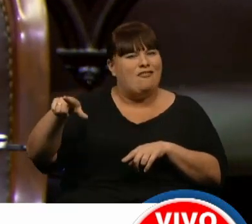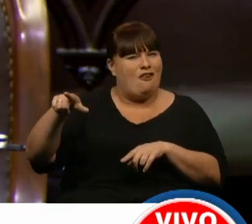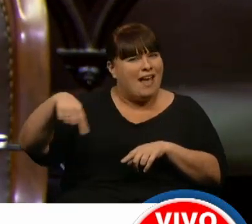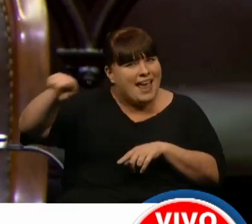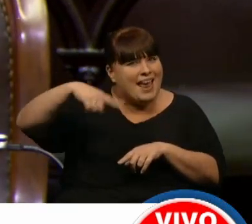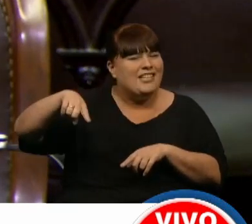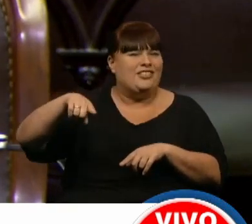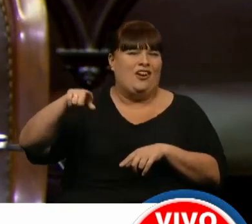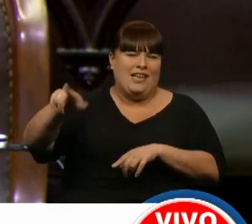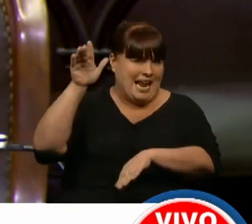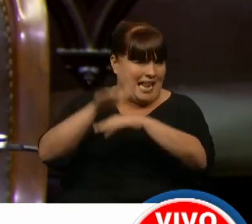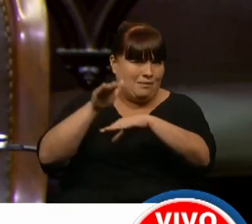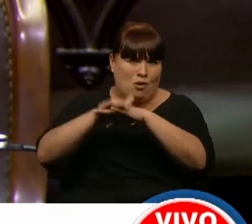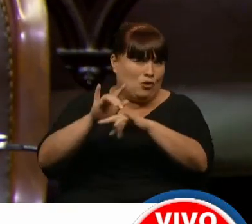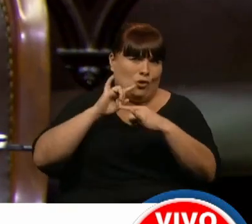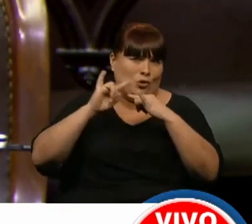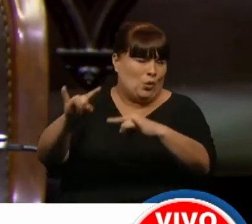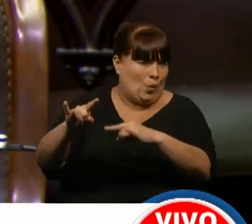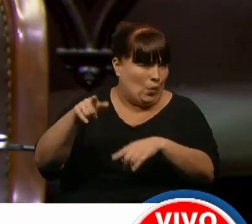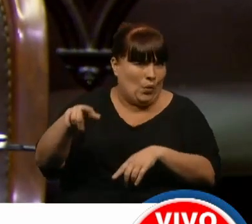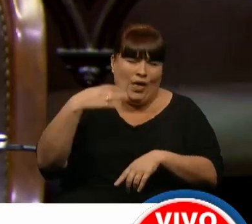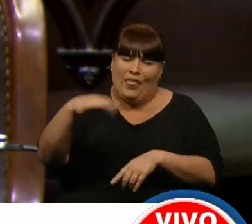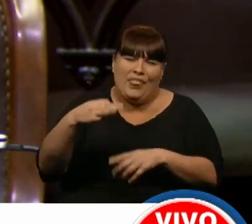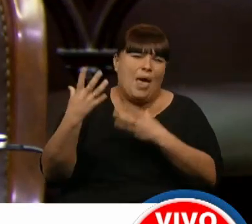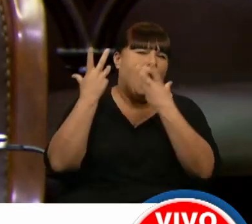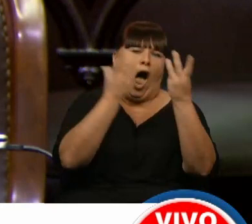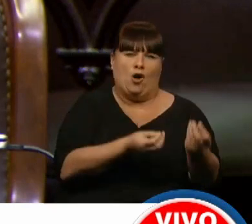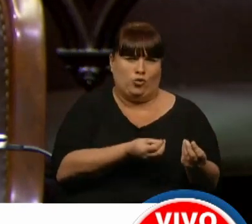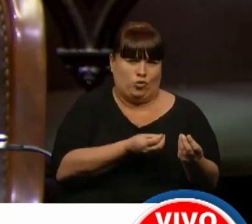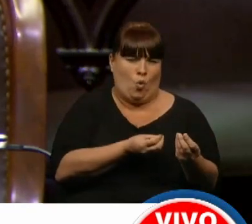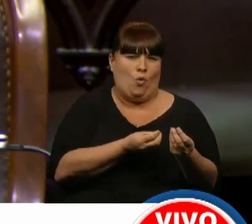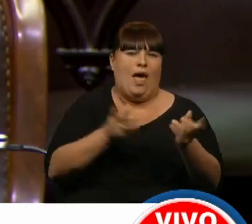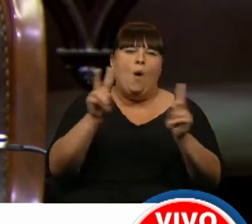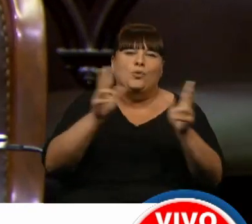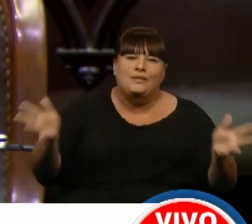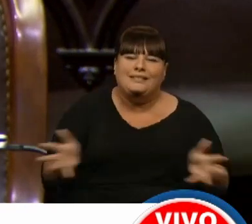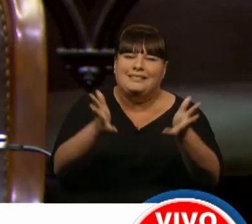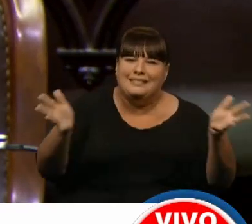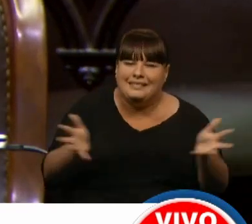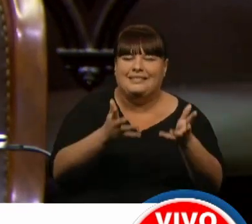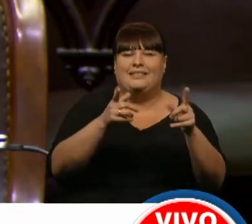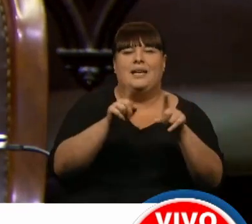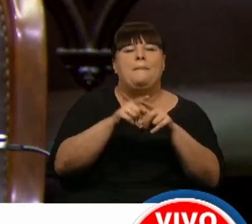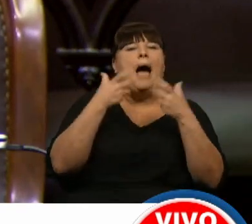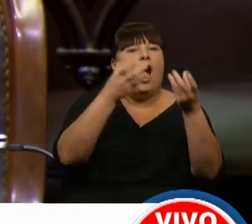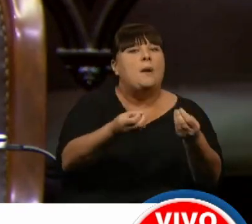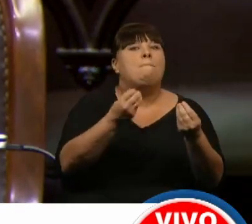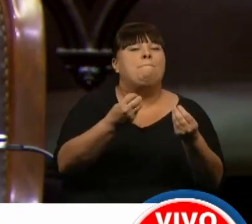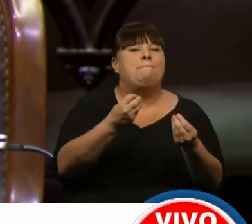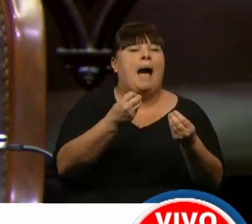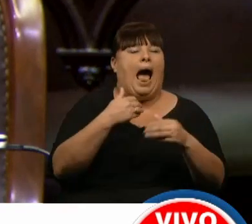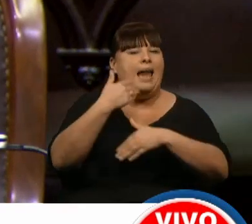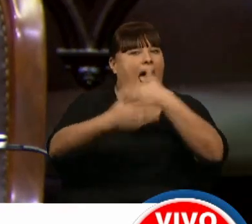son los que tienen la responsabilidad de ayudar, de empujar, de poner, para que